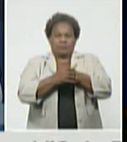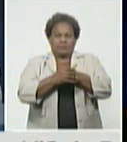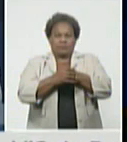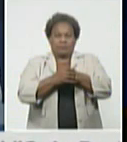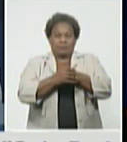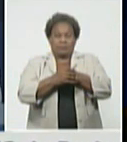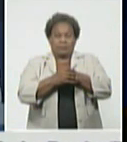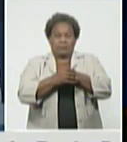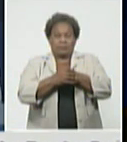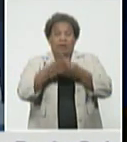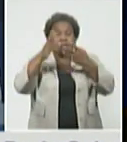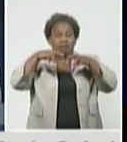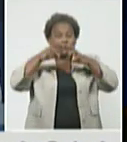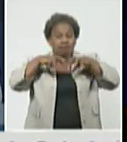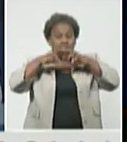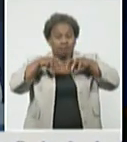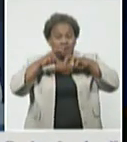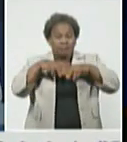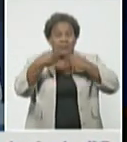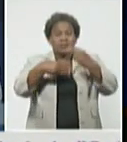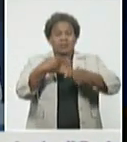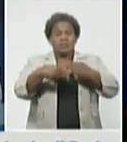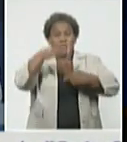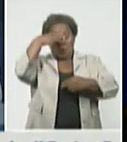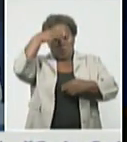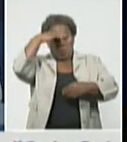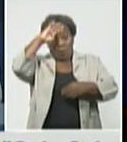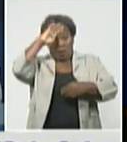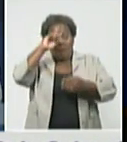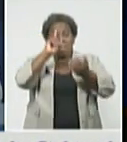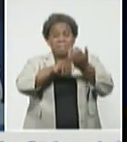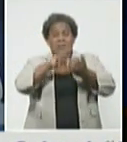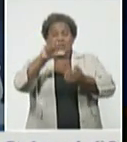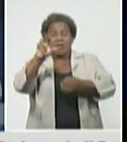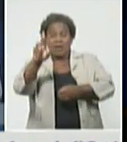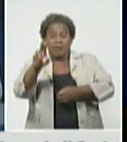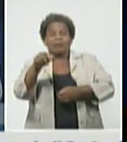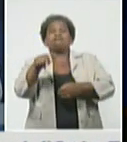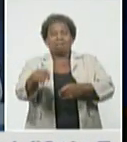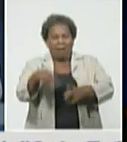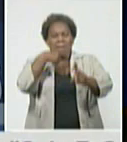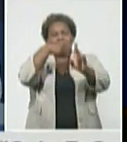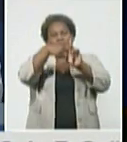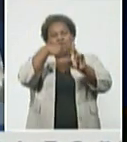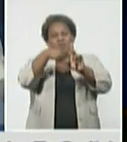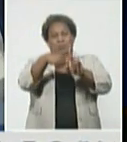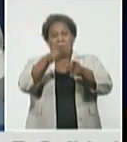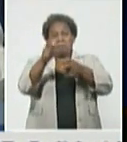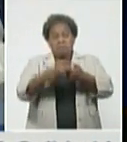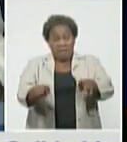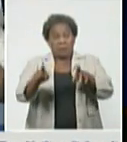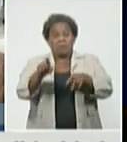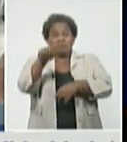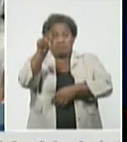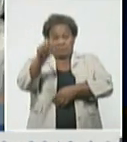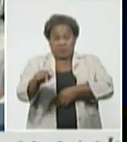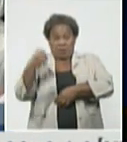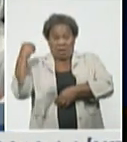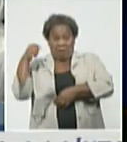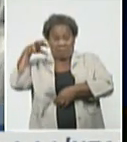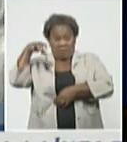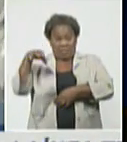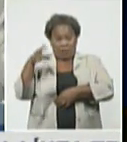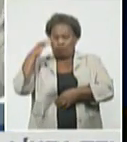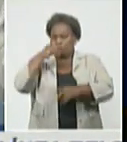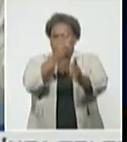que presentó que en el estudio que se hizo en Cuba, pues realmente dio positiva. Pero esta persona no estuvo en